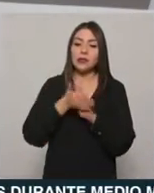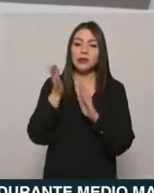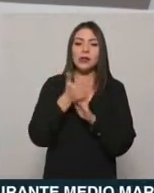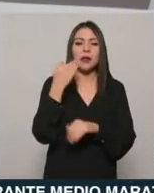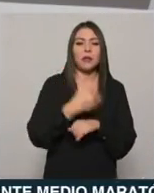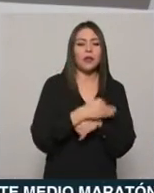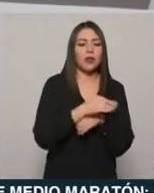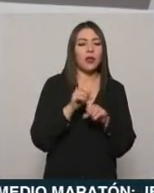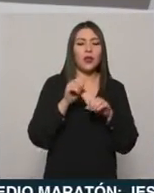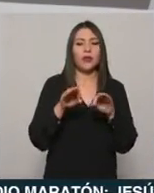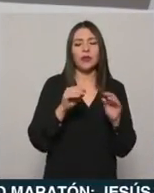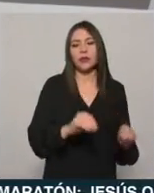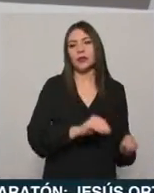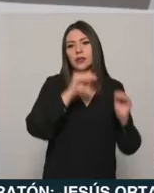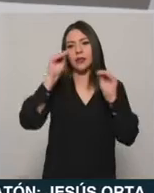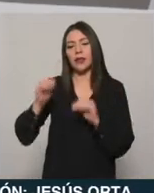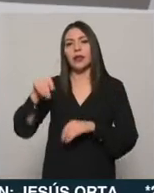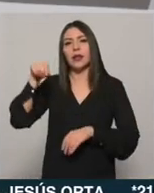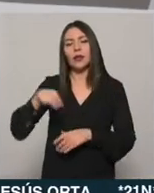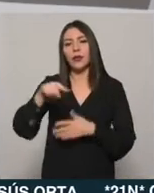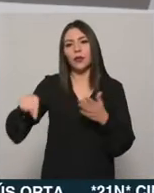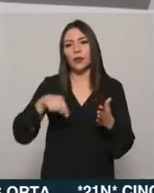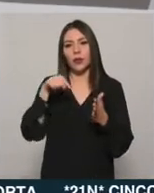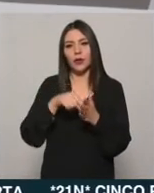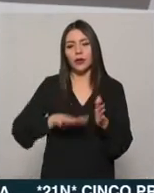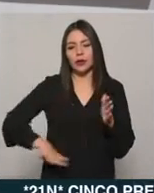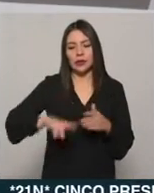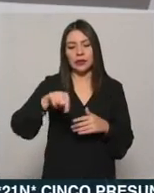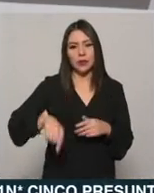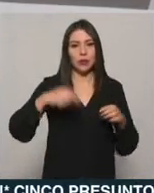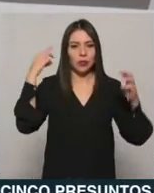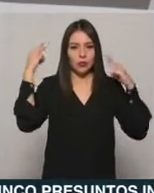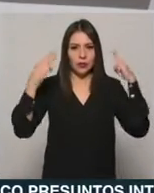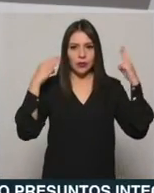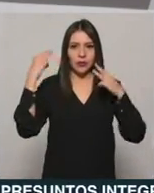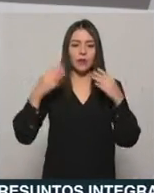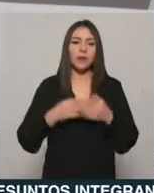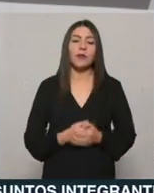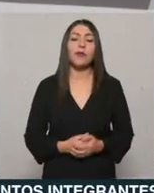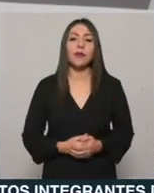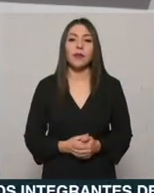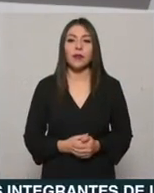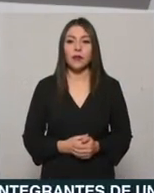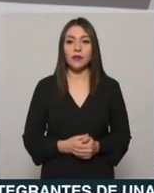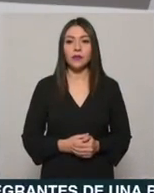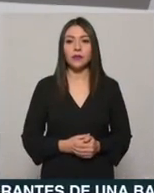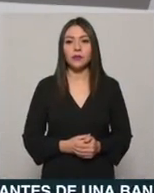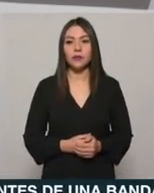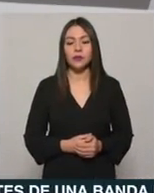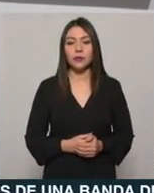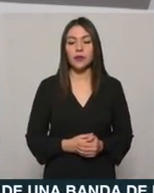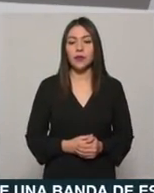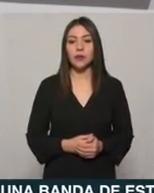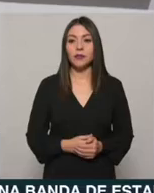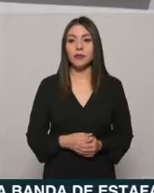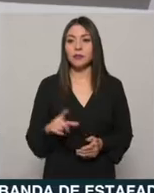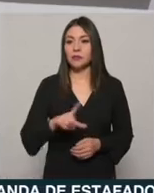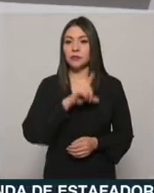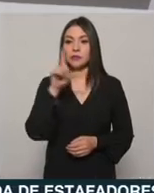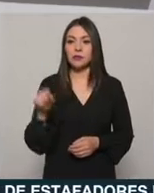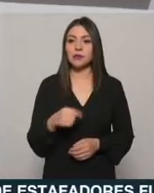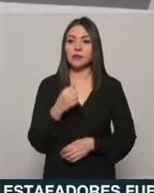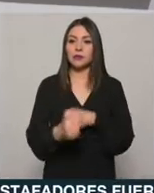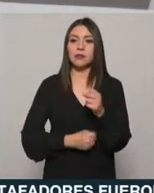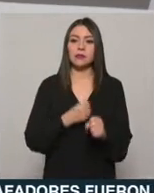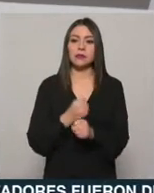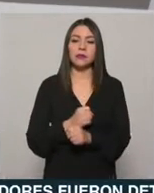la Lotería se vienen a este museo, a esta sede, y posteriormente también entre los años